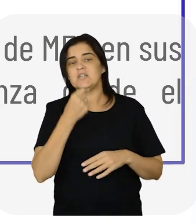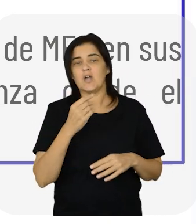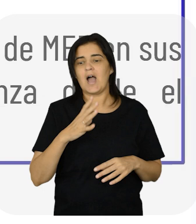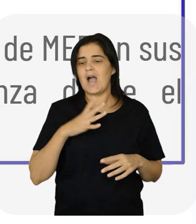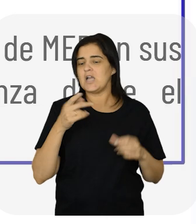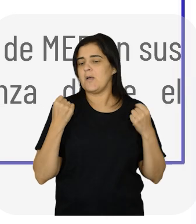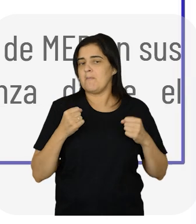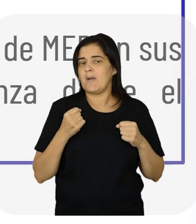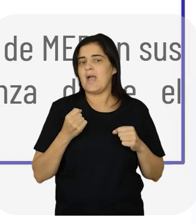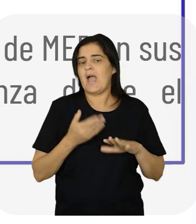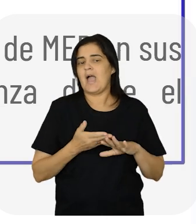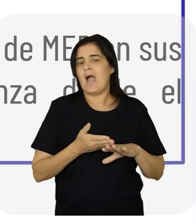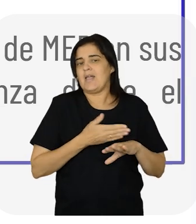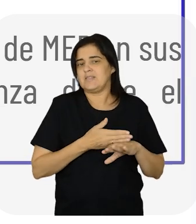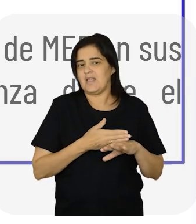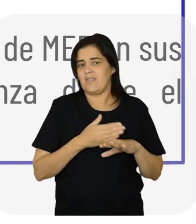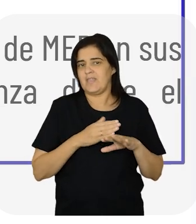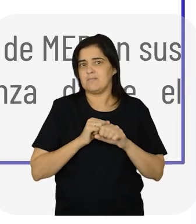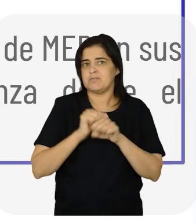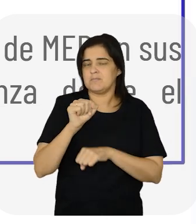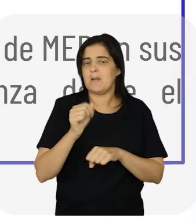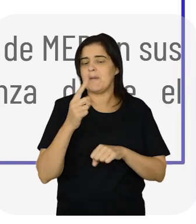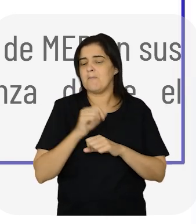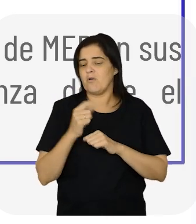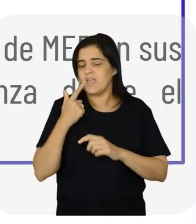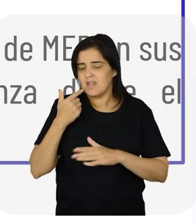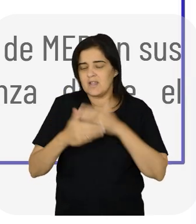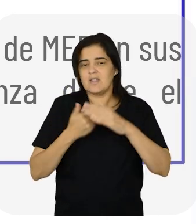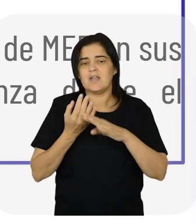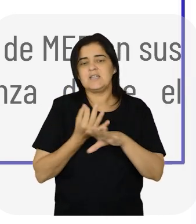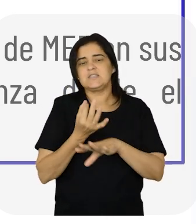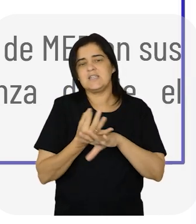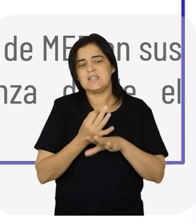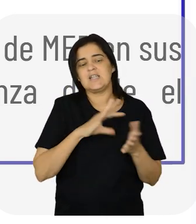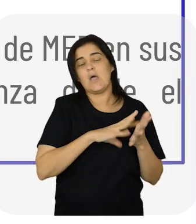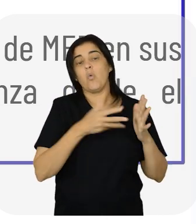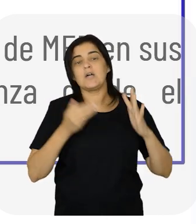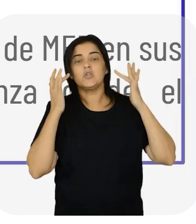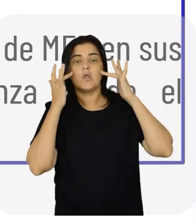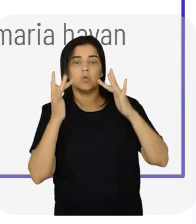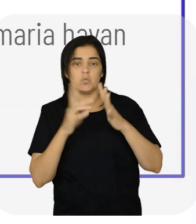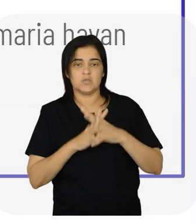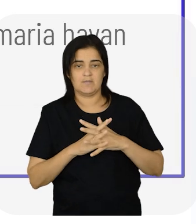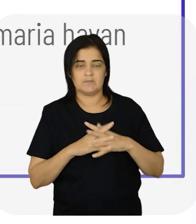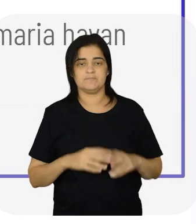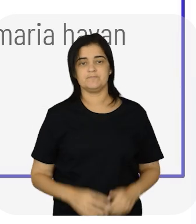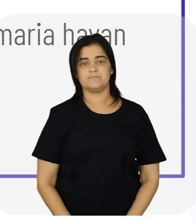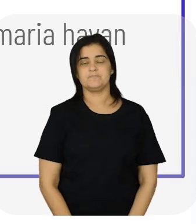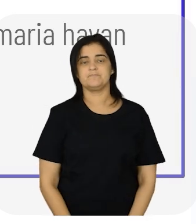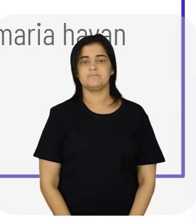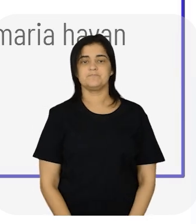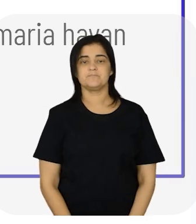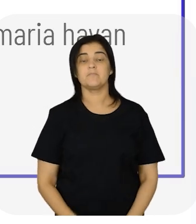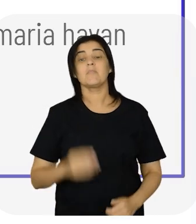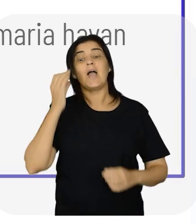sus prácticas preprofesionales para llevar adelante una enseñanza desde el paradigma de la educación inclusiva.